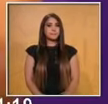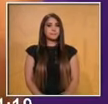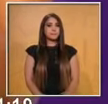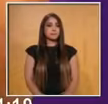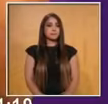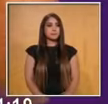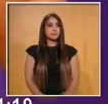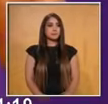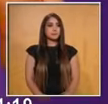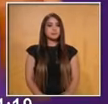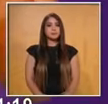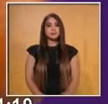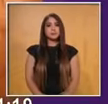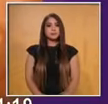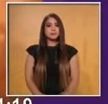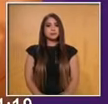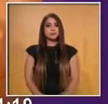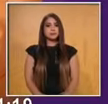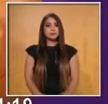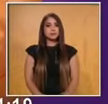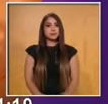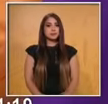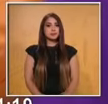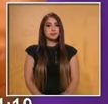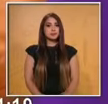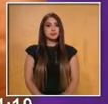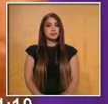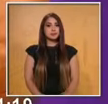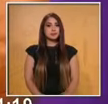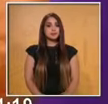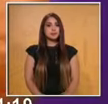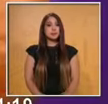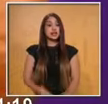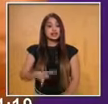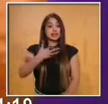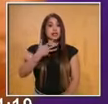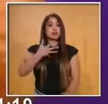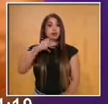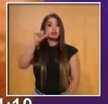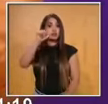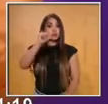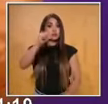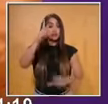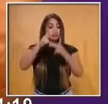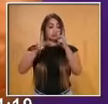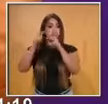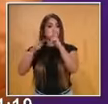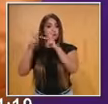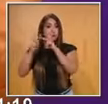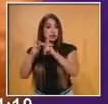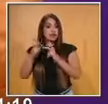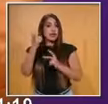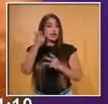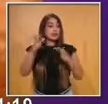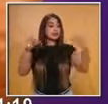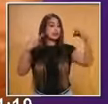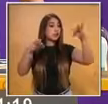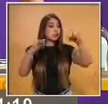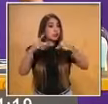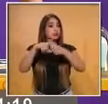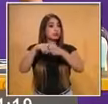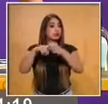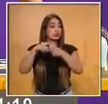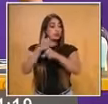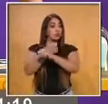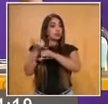16avos, ¿ok? Si cuentas los espacios, son 16 pedacitos. Esta hoja es de color amarillo. Para